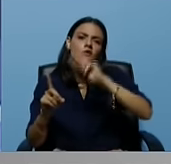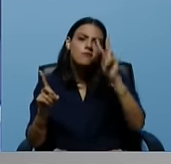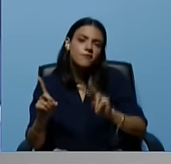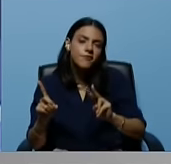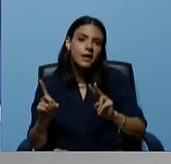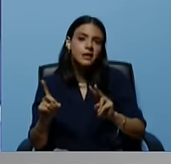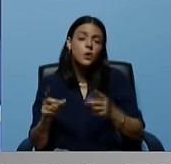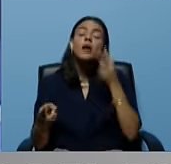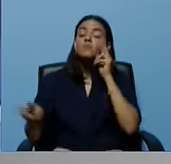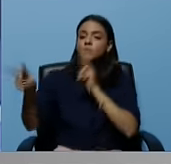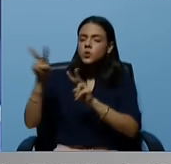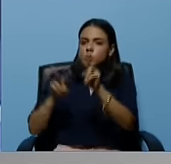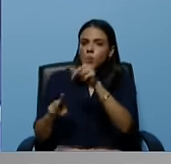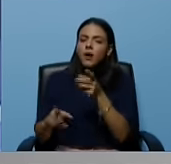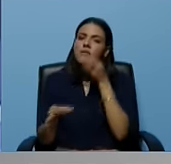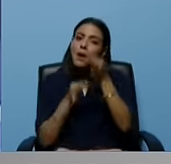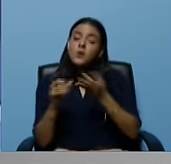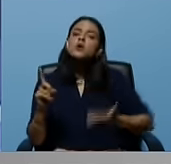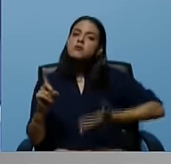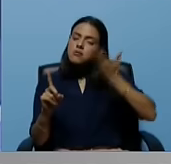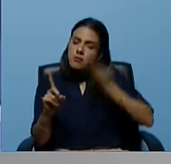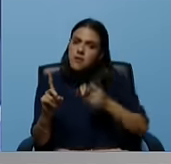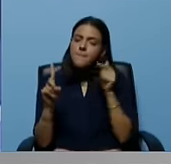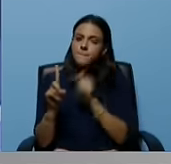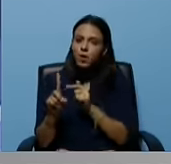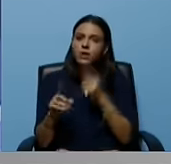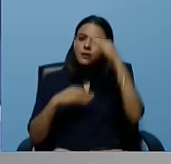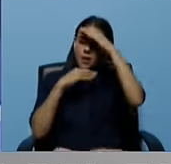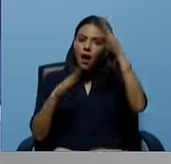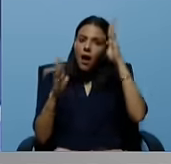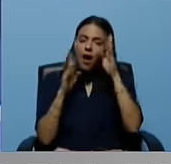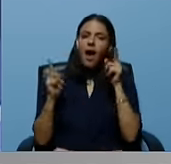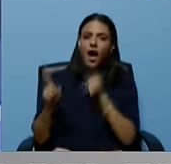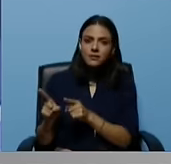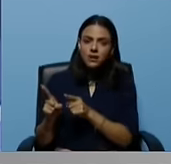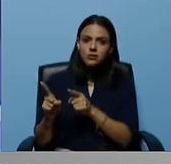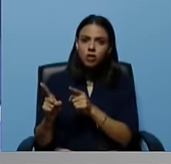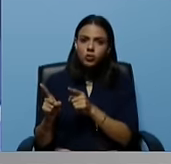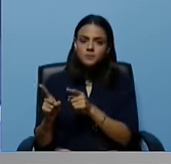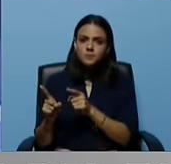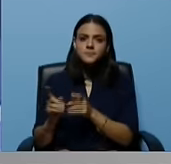es un elemento fundamental a insistir.